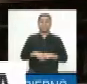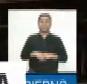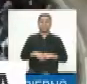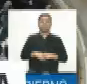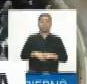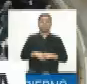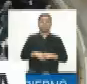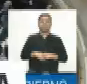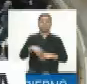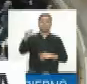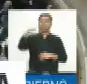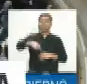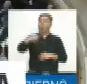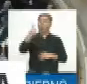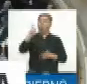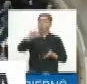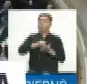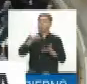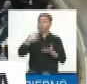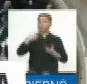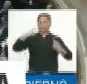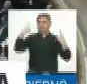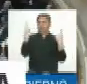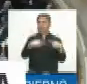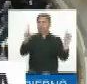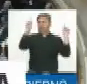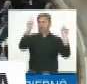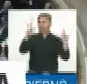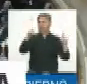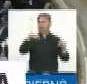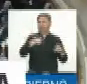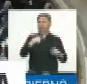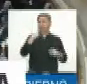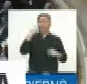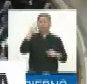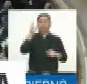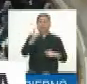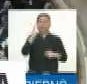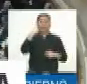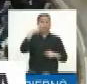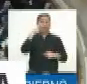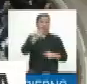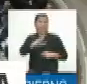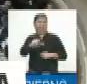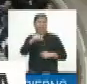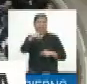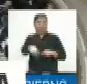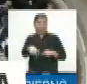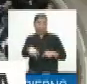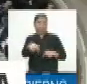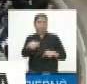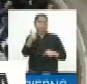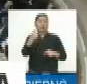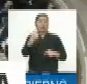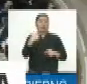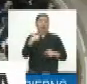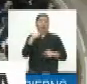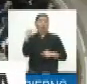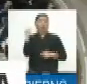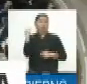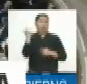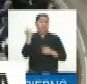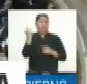Algunos oficialistas. Y que no el querían, reclamo ¿eh? que está viendo para ver, Claro. hay un pedido de sesión que Sí, Victoria claro, eso sí, Villarruel no claro. convocó y que